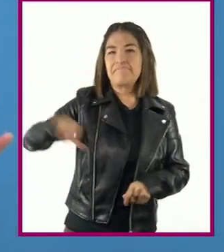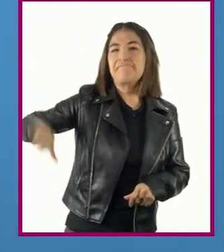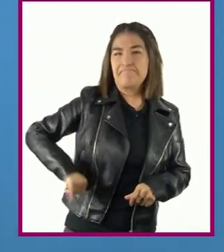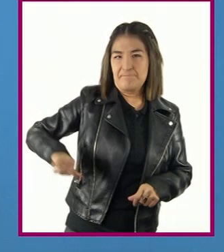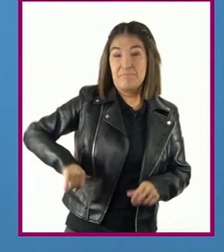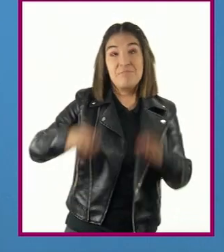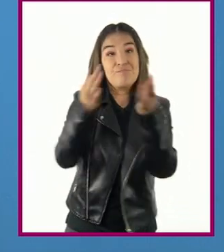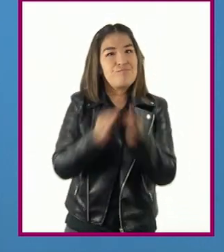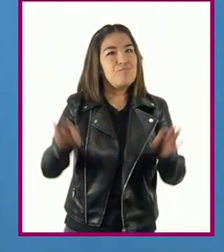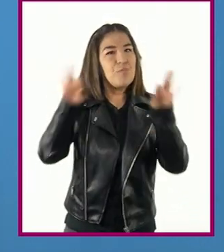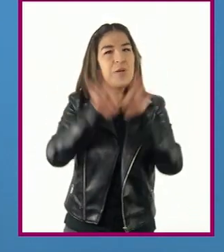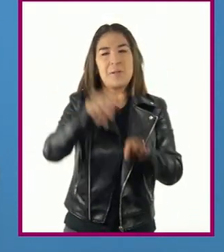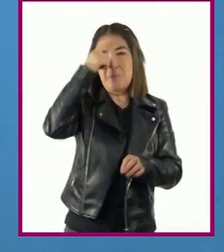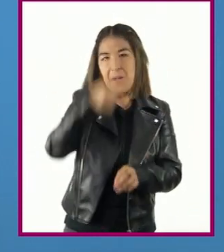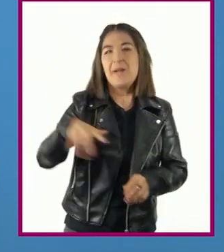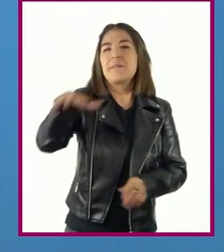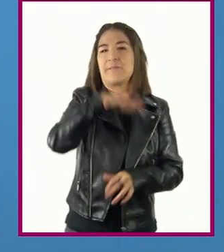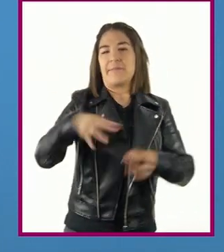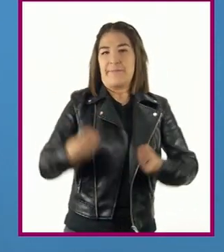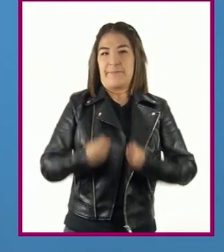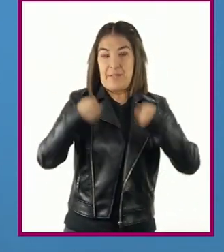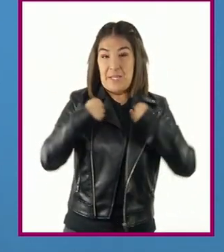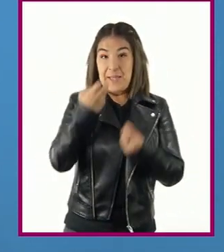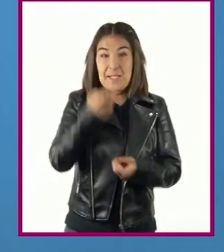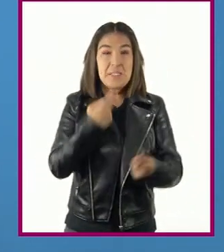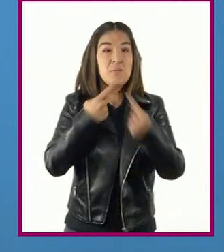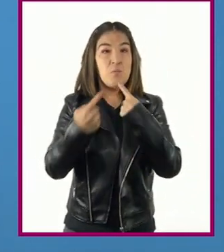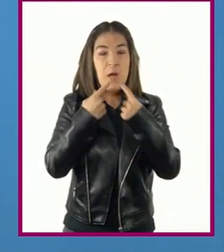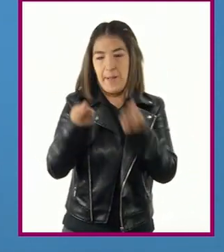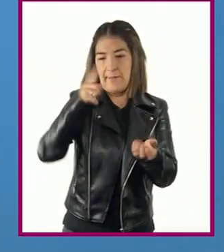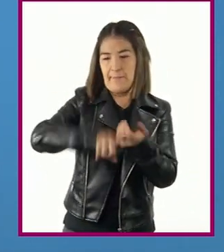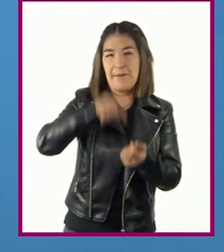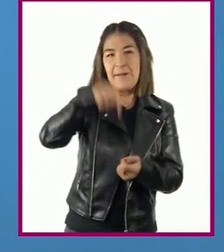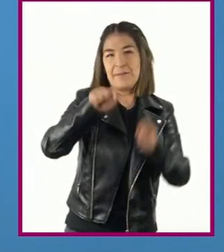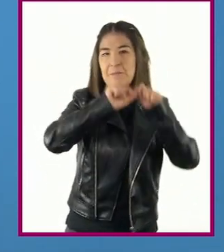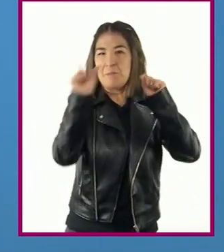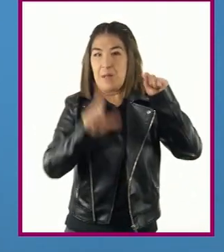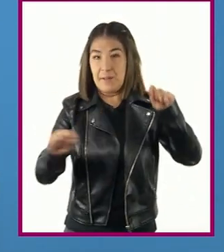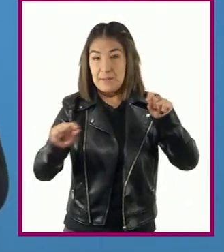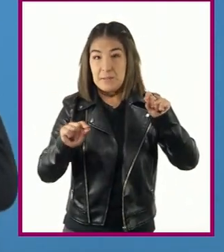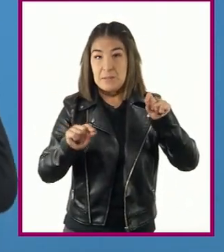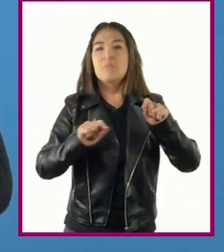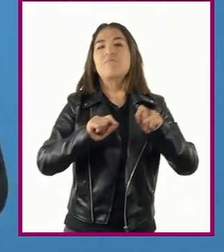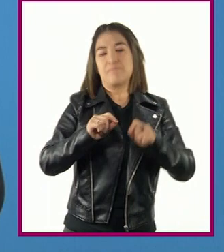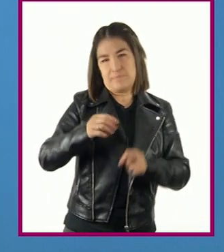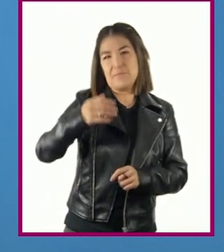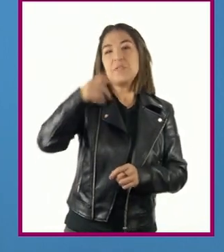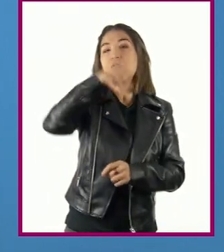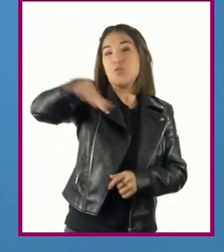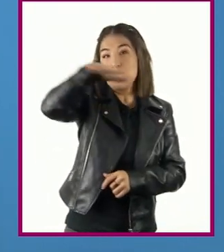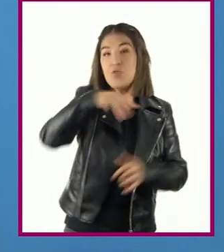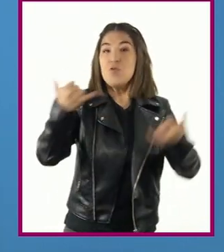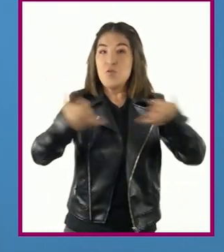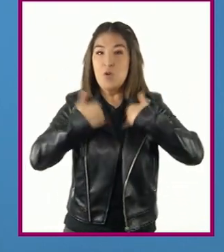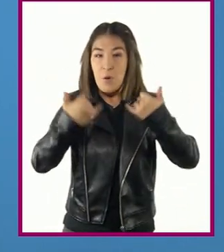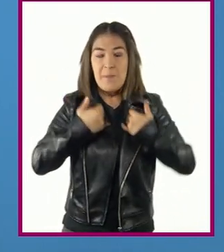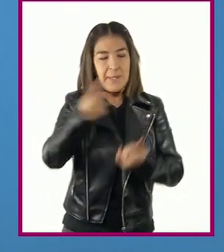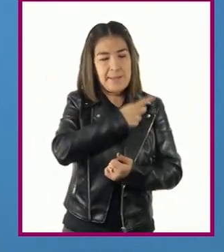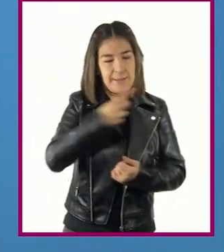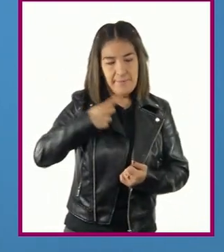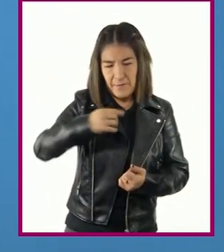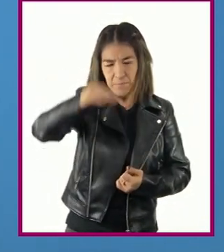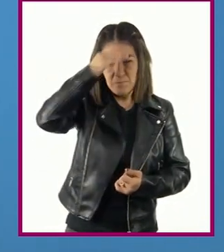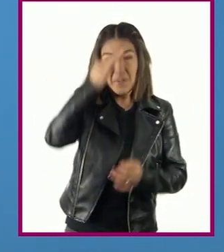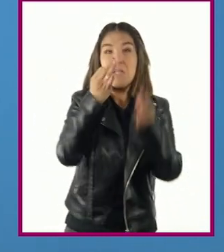de suma importancia para la vida democrática de nuestro país. Es importante que las y los estudiantes puedan